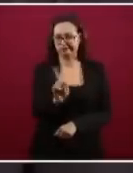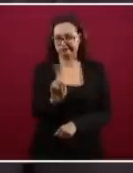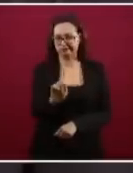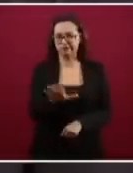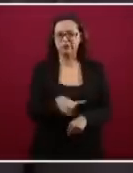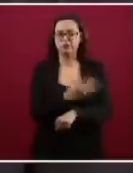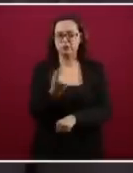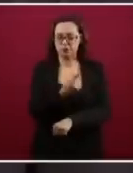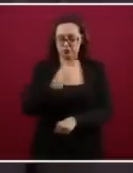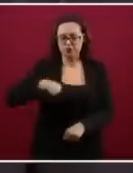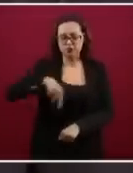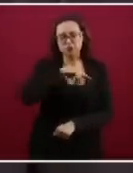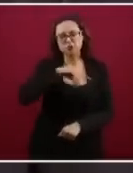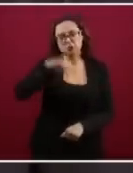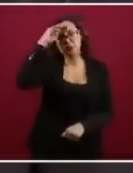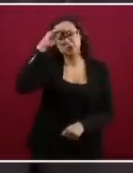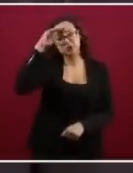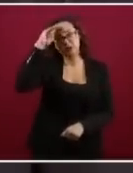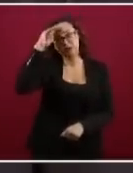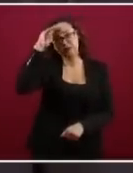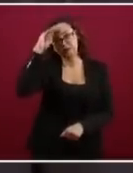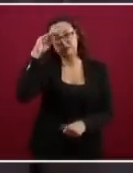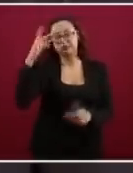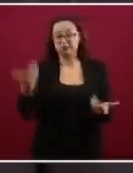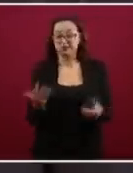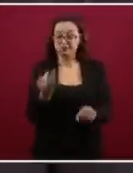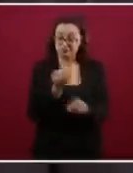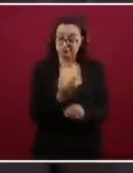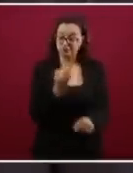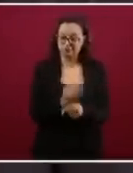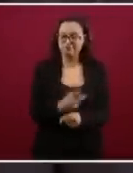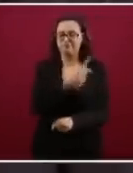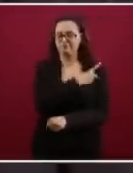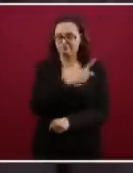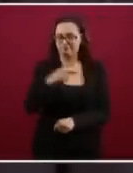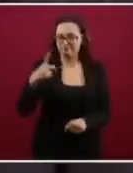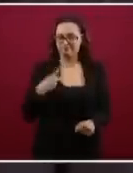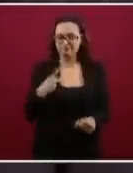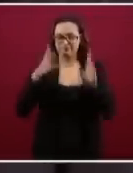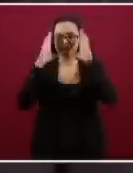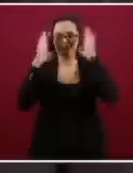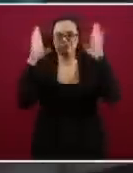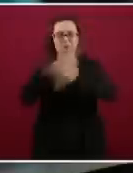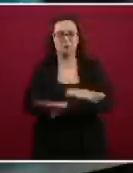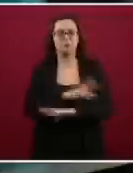porque consideramos que son momentos para la reconciliación